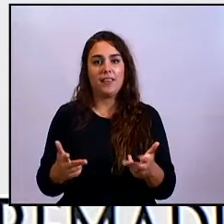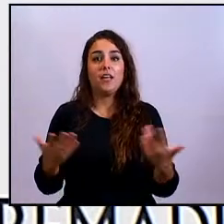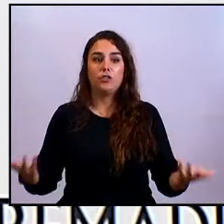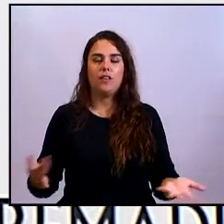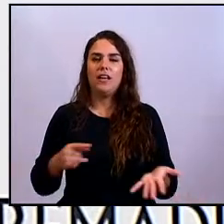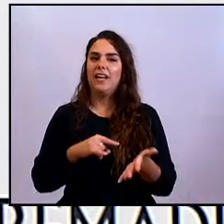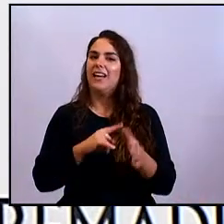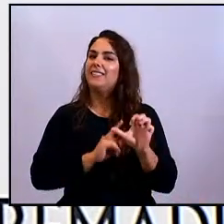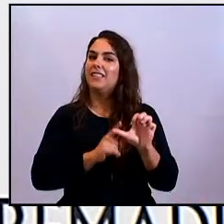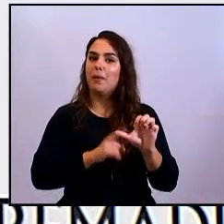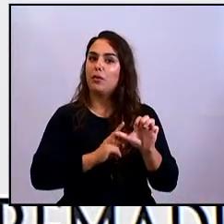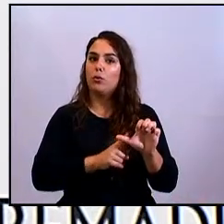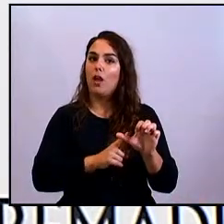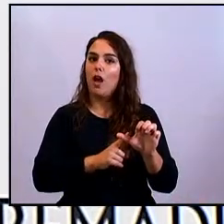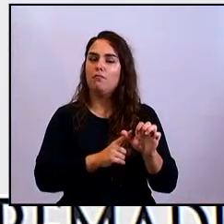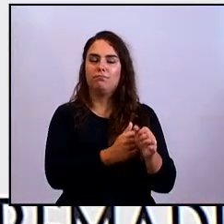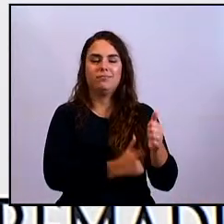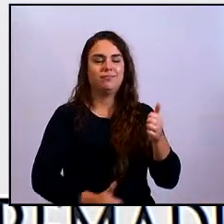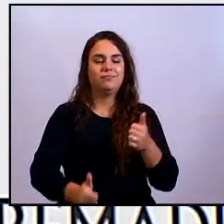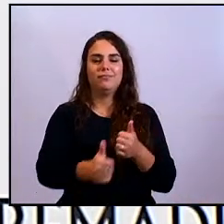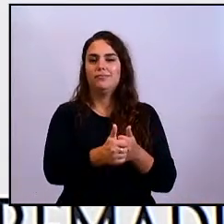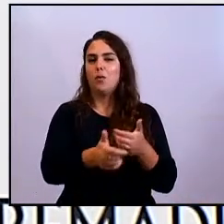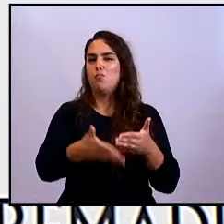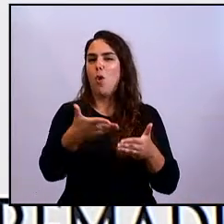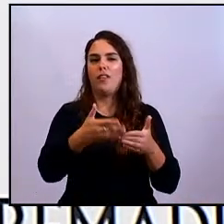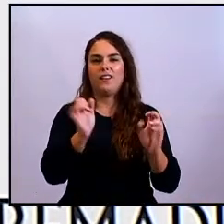a la vanguardia de estas acciones.